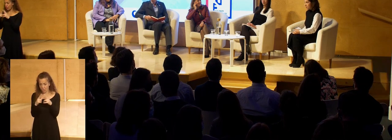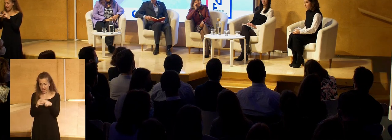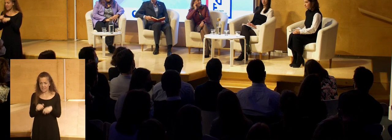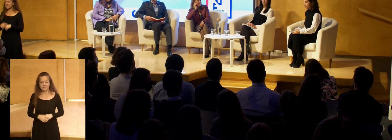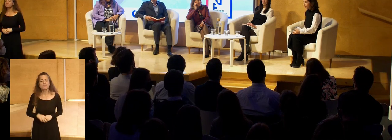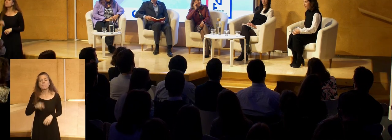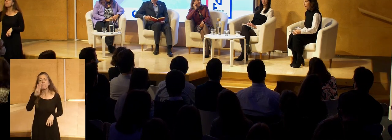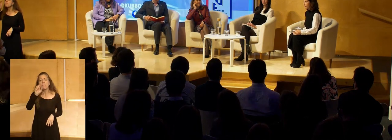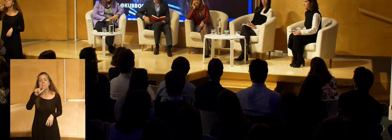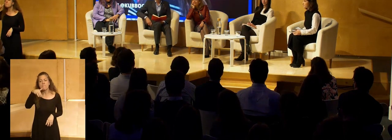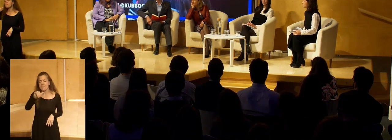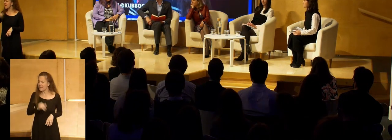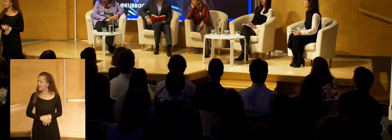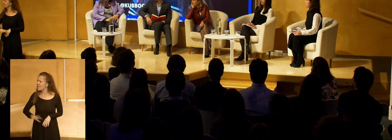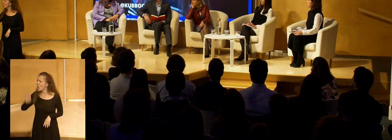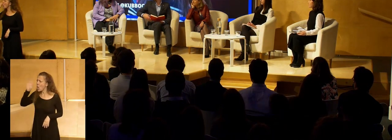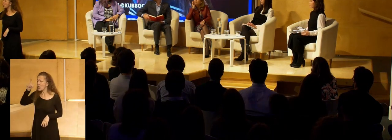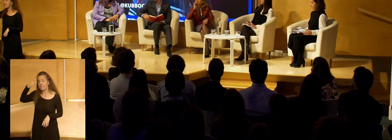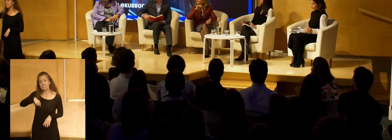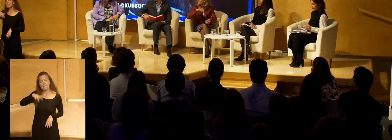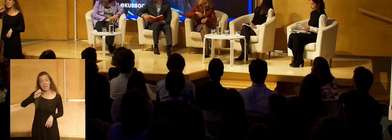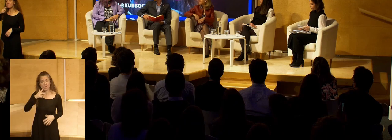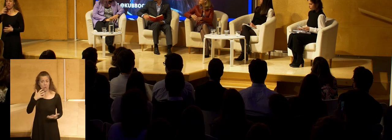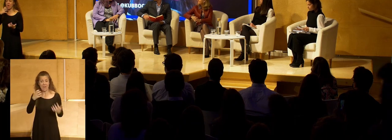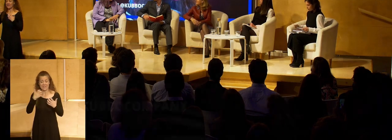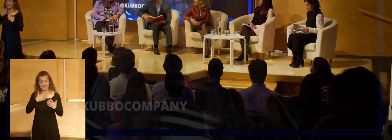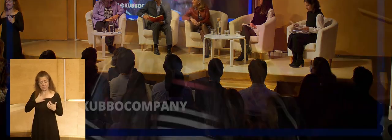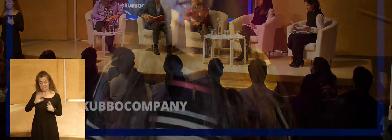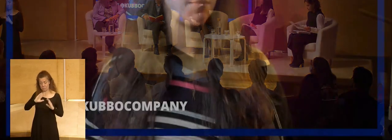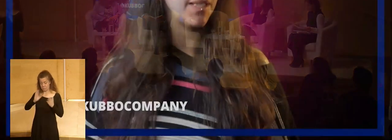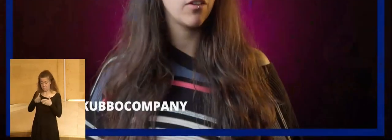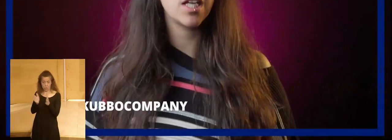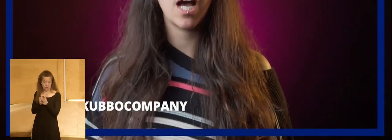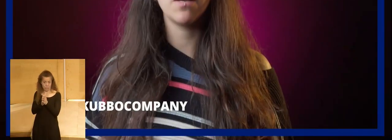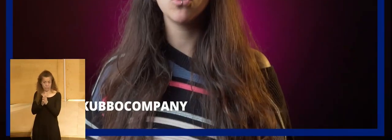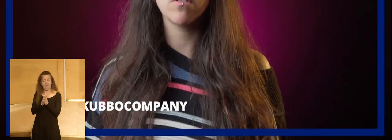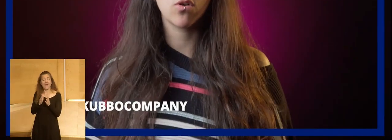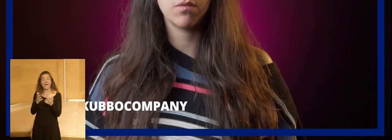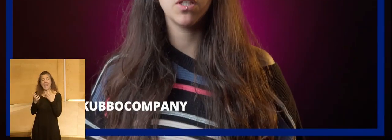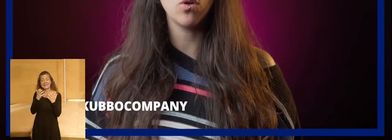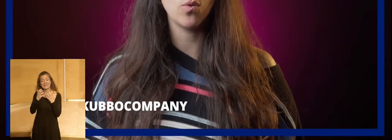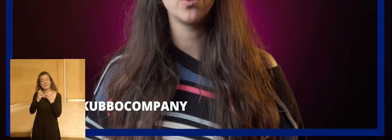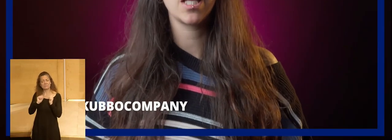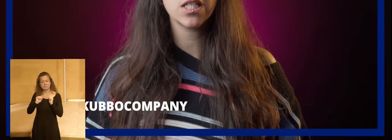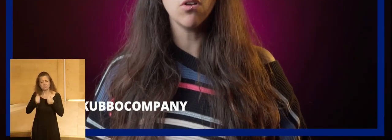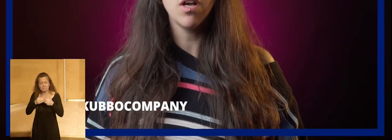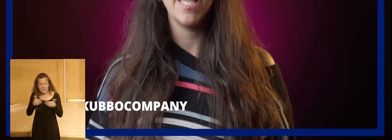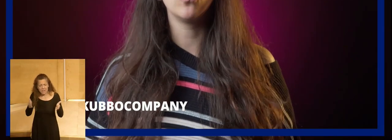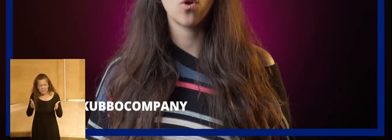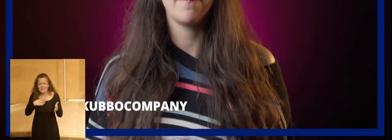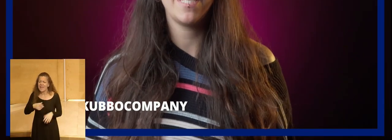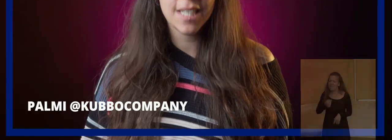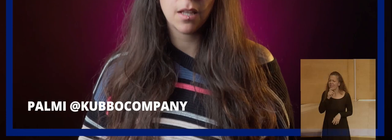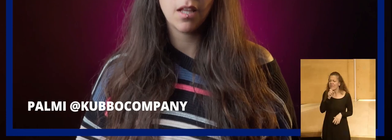Palmi Hola soy Palmi soy artista y en mi círculo de colegas artistas emprendedoras hay mucho desconocimiento en cuanto al acceso